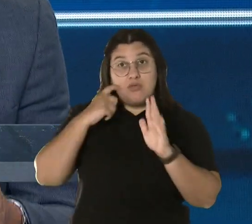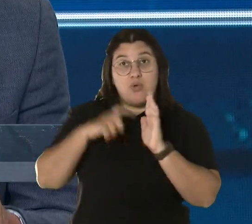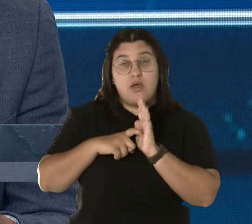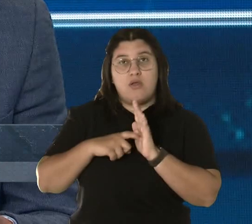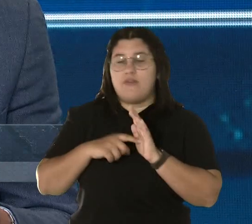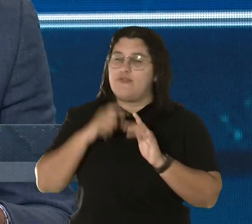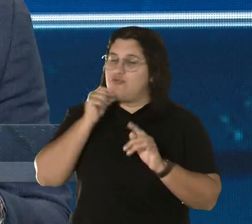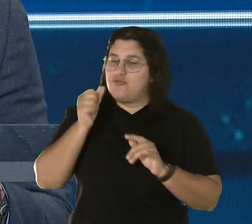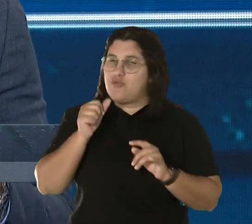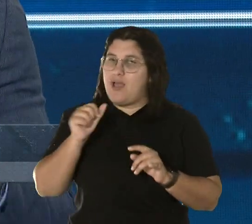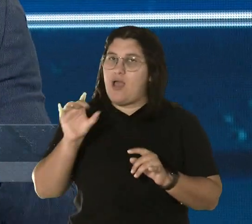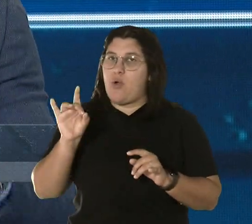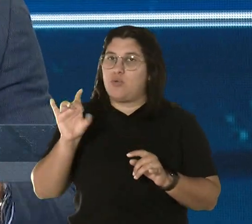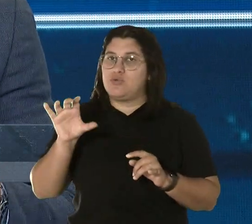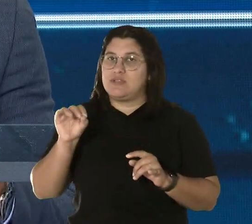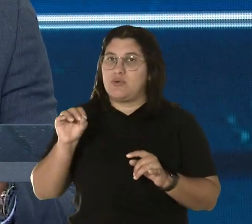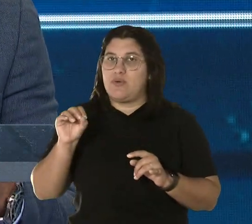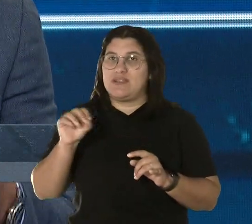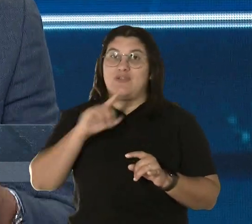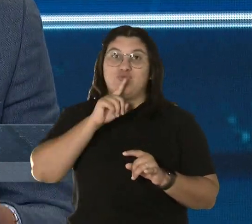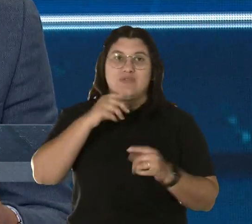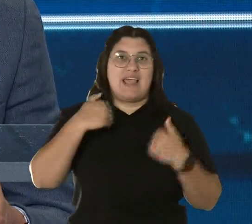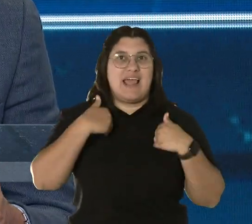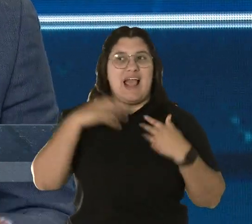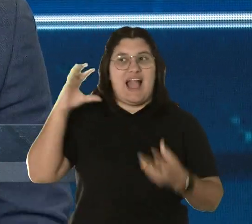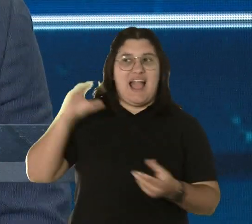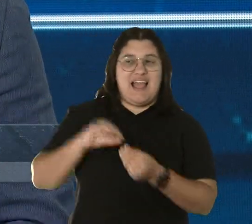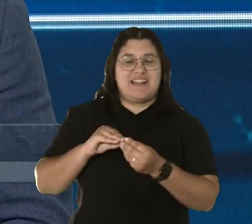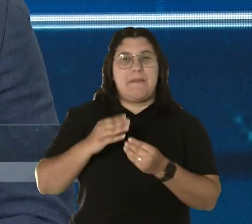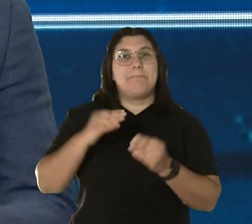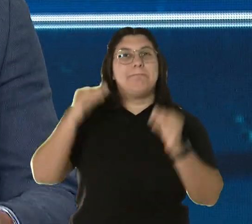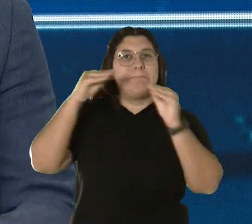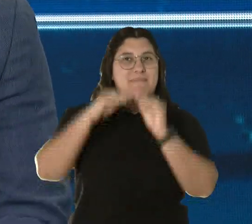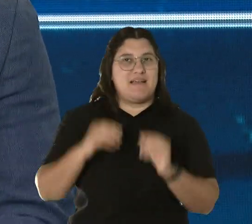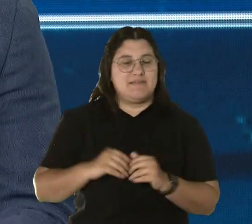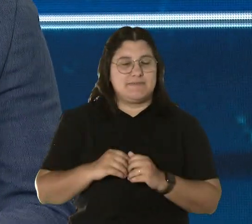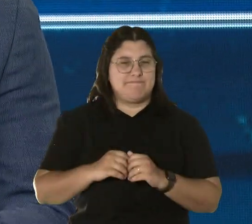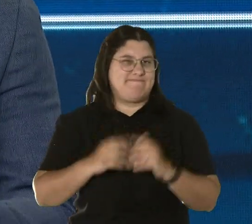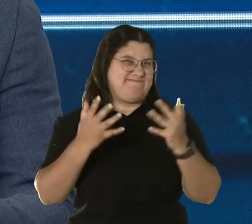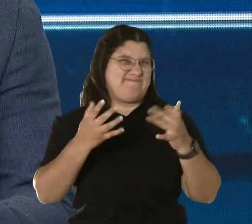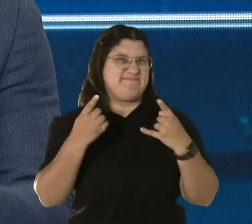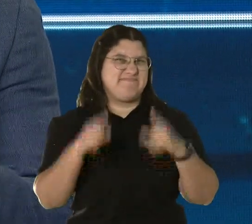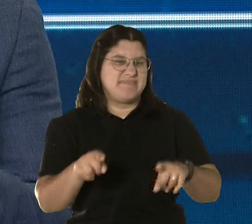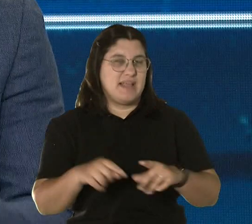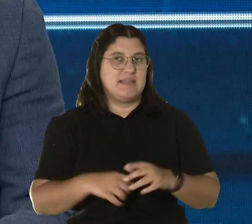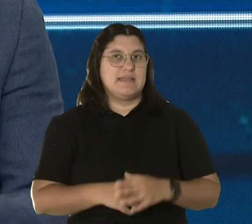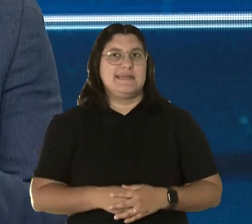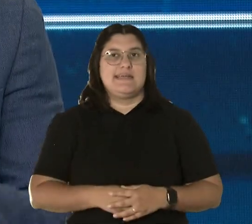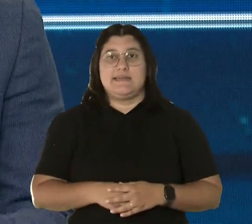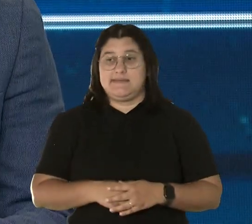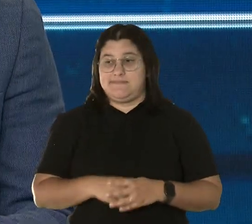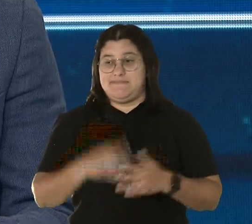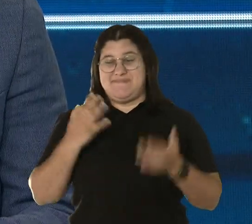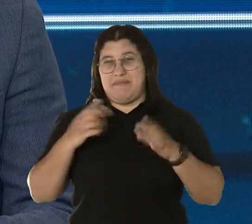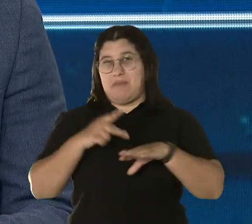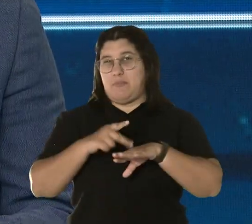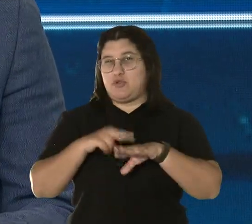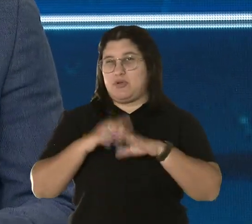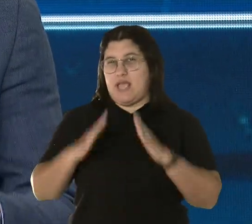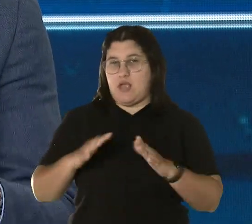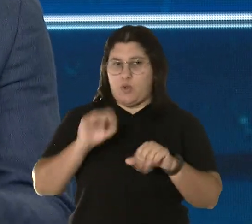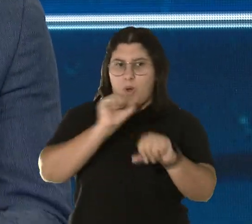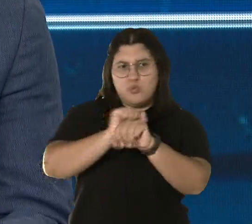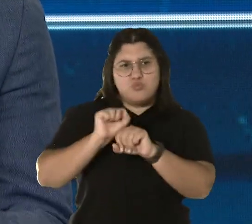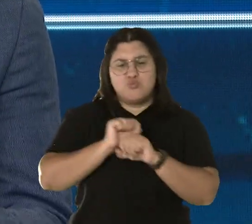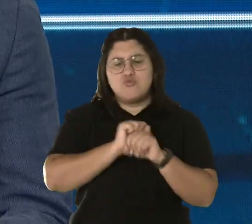es $8.50 lo que tú te estás ganando más de $8.50 la hora. Ahora bien, yo creo que al puertorriqueño trabajador,